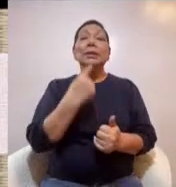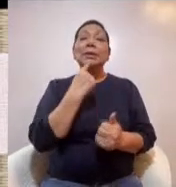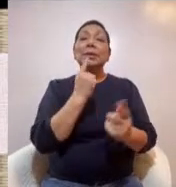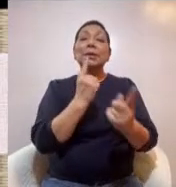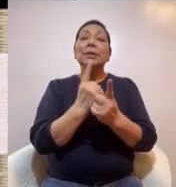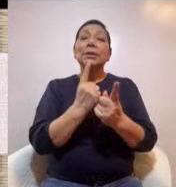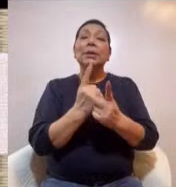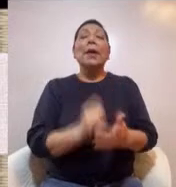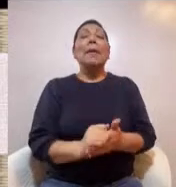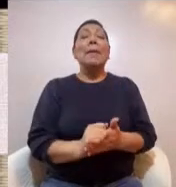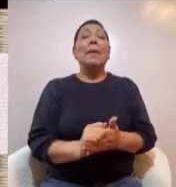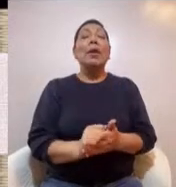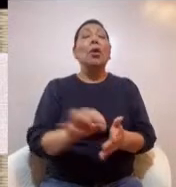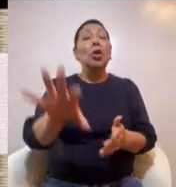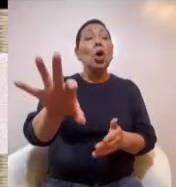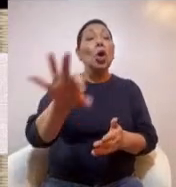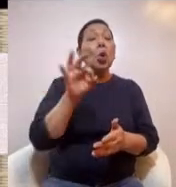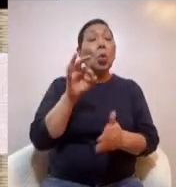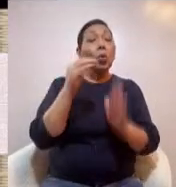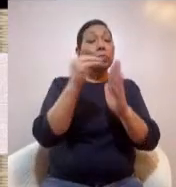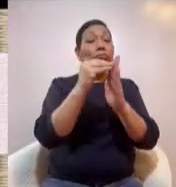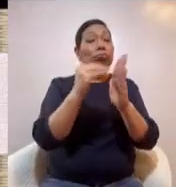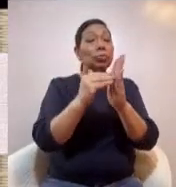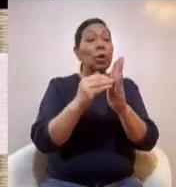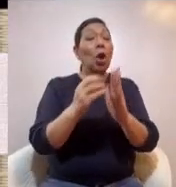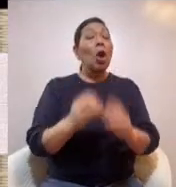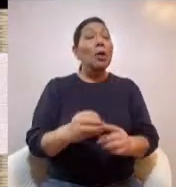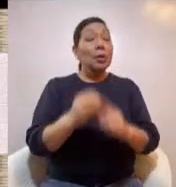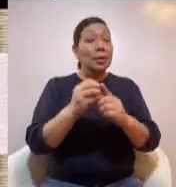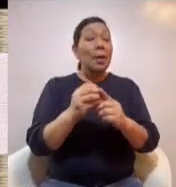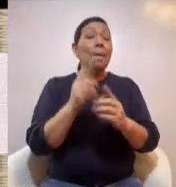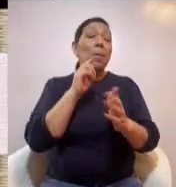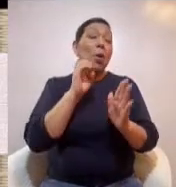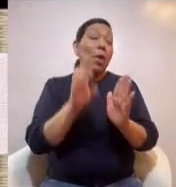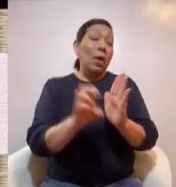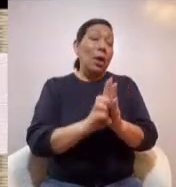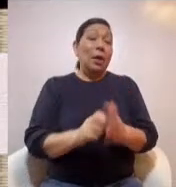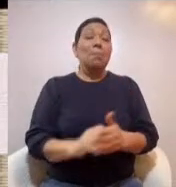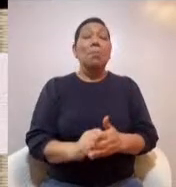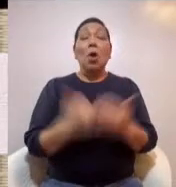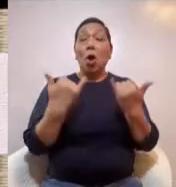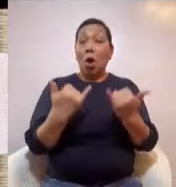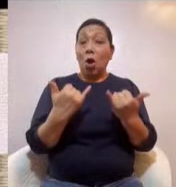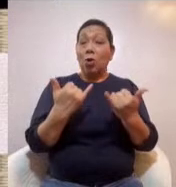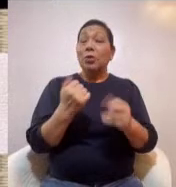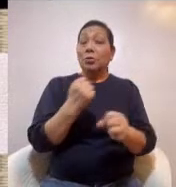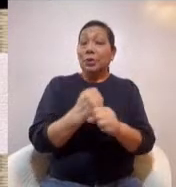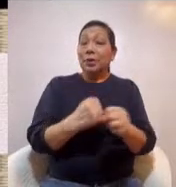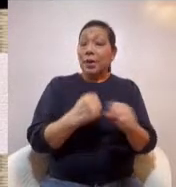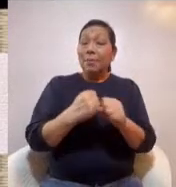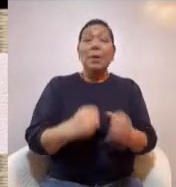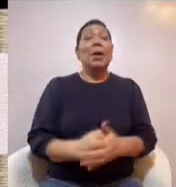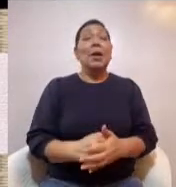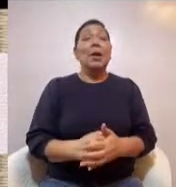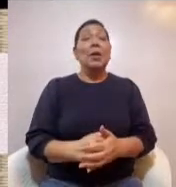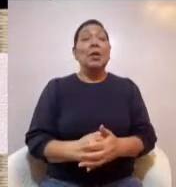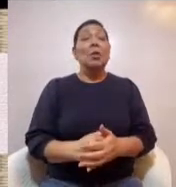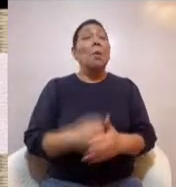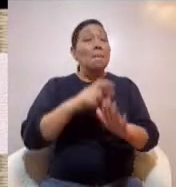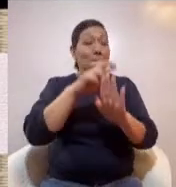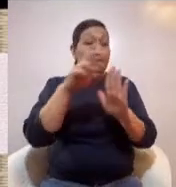estas reuniones de cada 2 años, las ministras escogen una agenda de trabajo específica Por ejemplo, ahorita mismo estamos